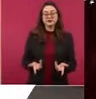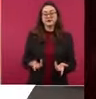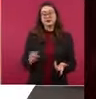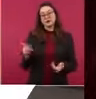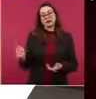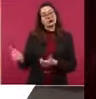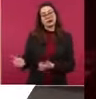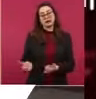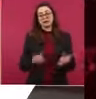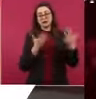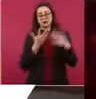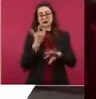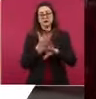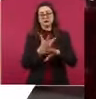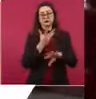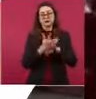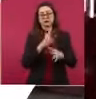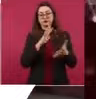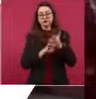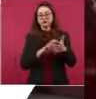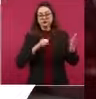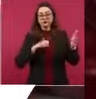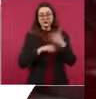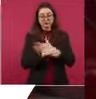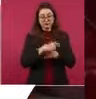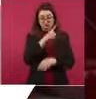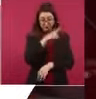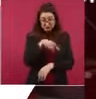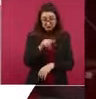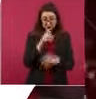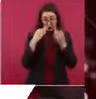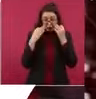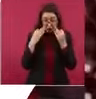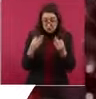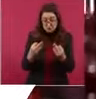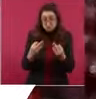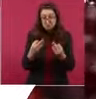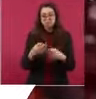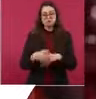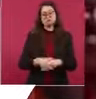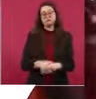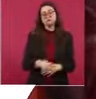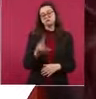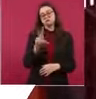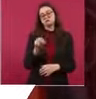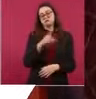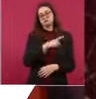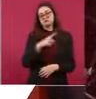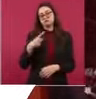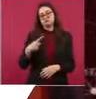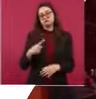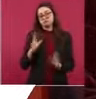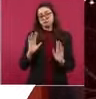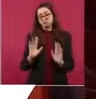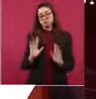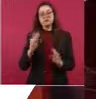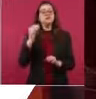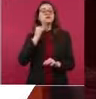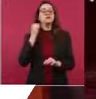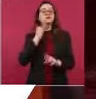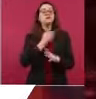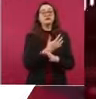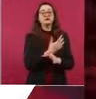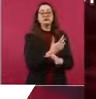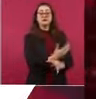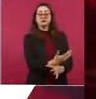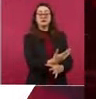Auditoría Superior de la Federación dio a conocer las observaciones, que él dio instrucciones de que se